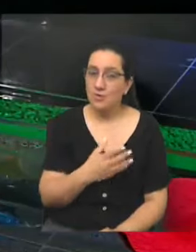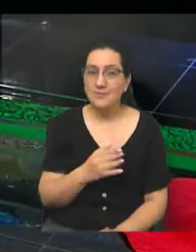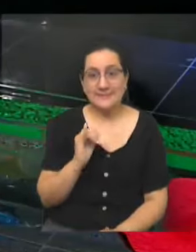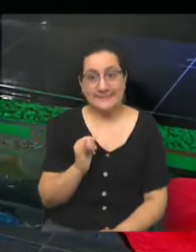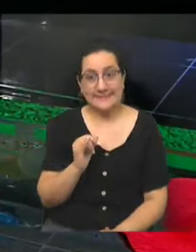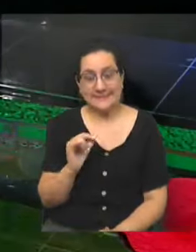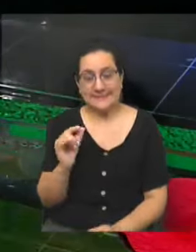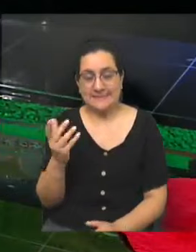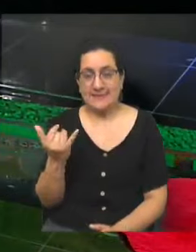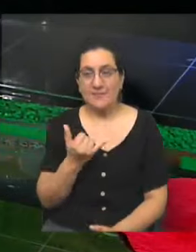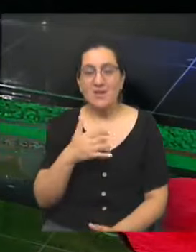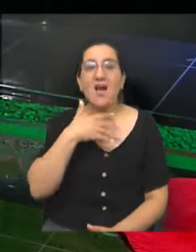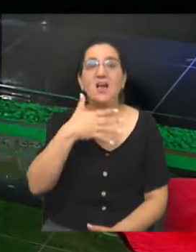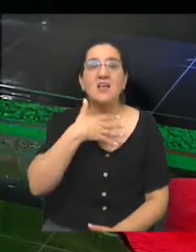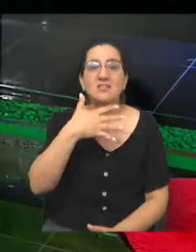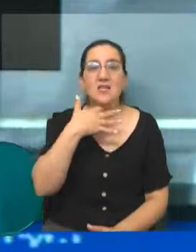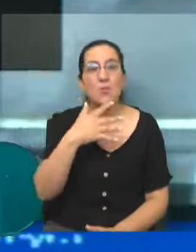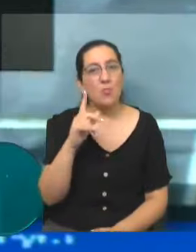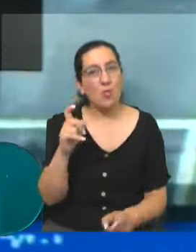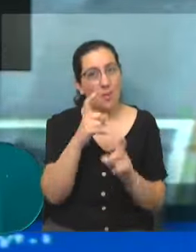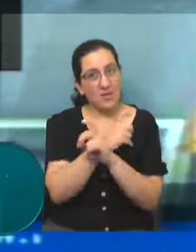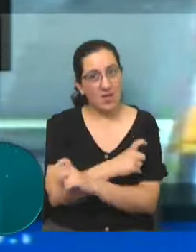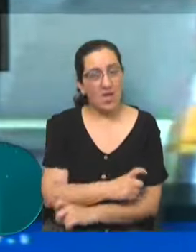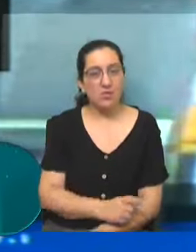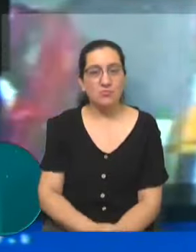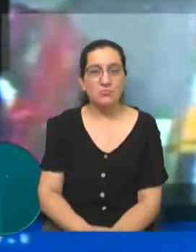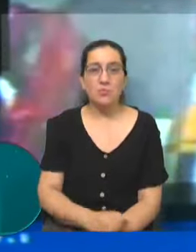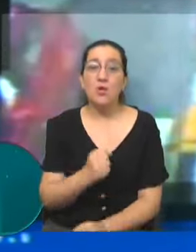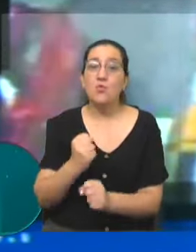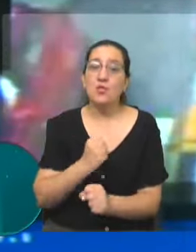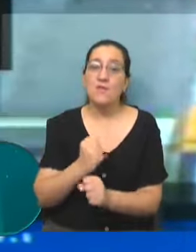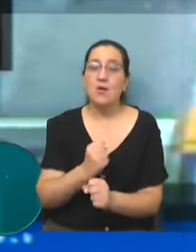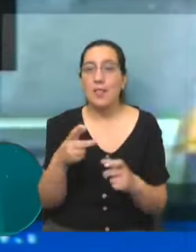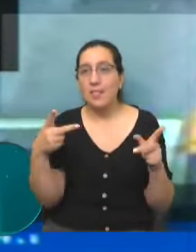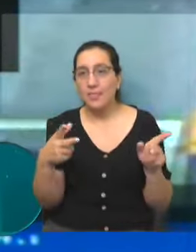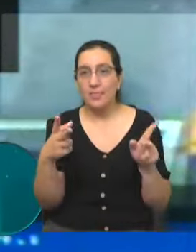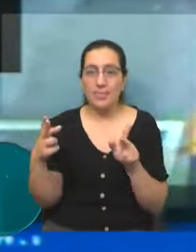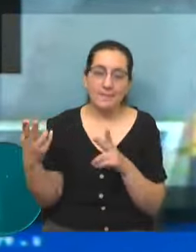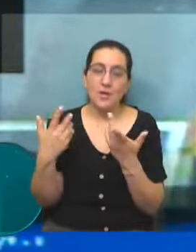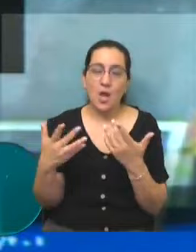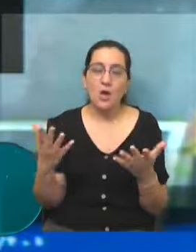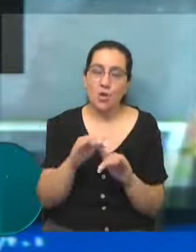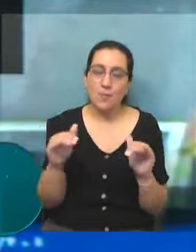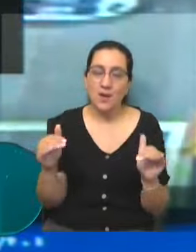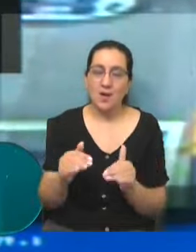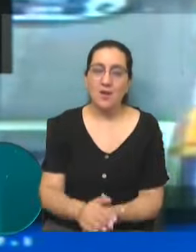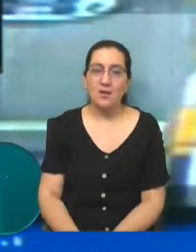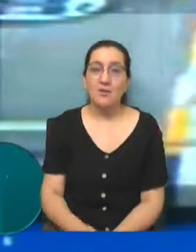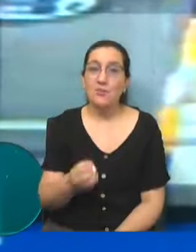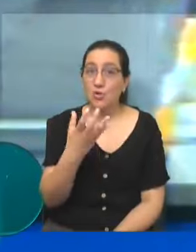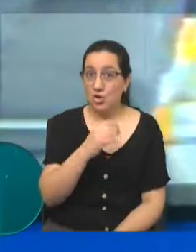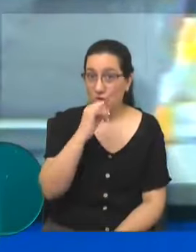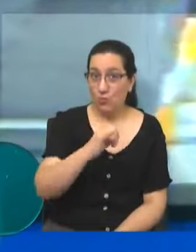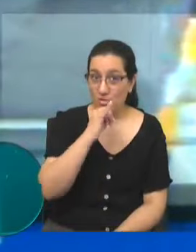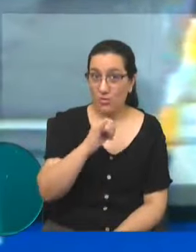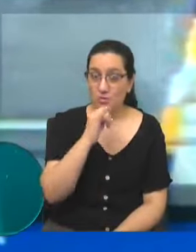Sí, había ahí, agraciada, estaba un poco complejo con algunos trabajos allí, pero bueno, se viene normalizando la circulación. Bien. Bueno, les